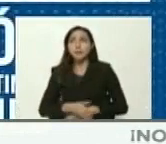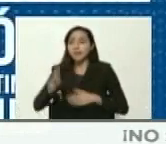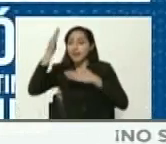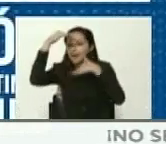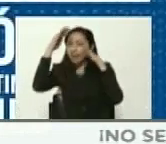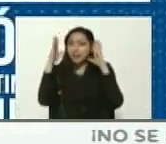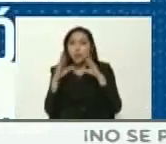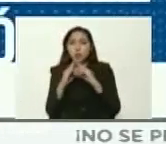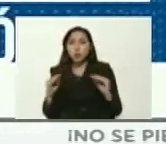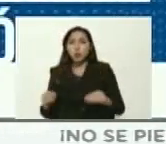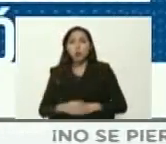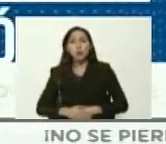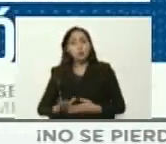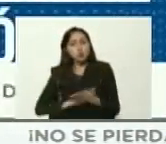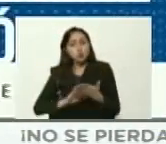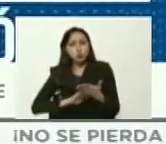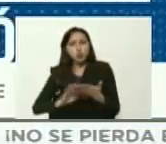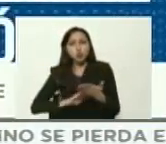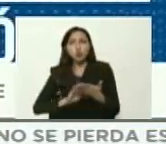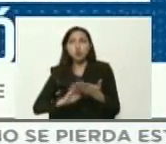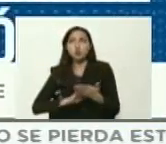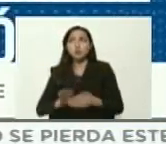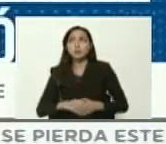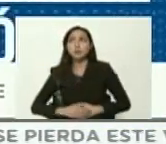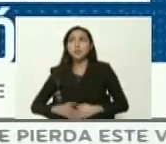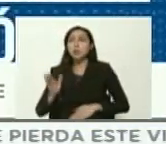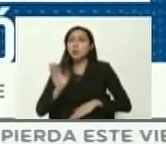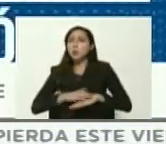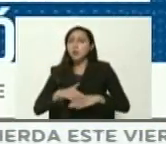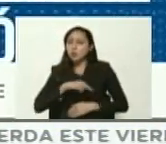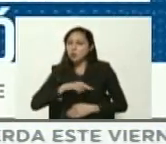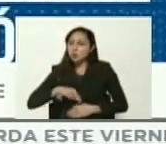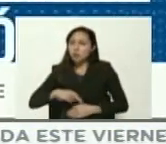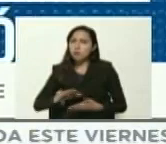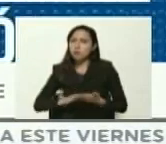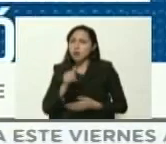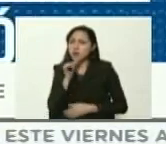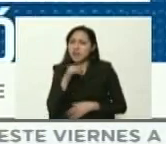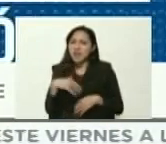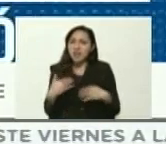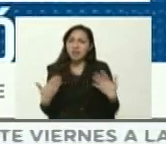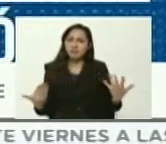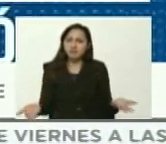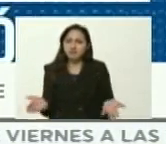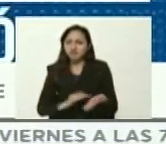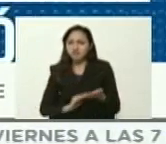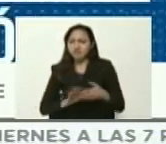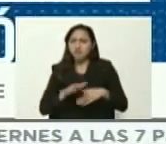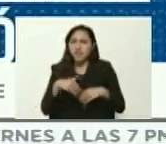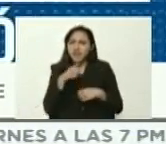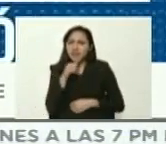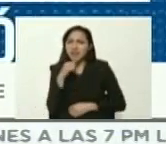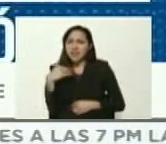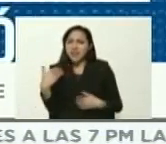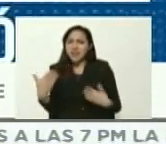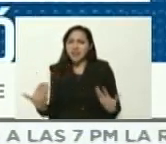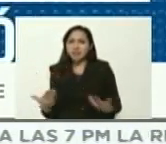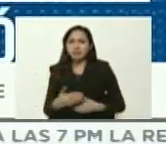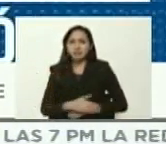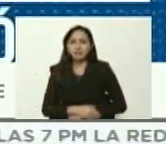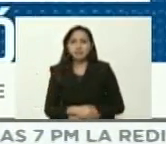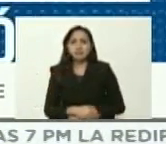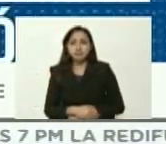atenderlos y resolverlos. Porque si no lo resolvemos nosotros, ¿quién lo va a resolver? ¿Quién lo va a